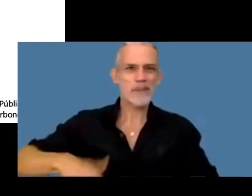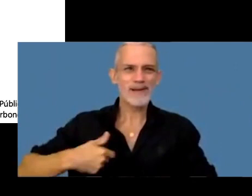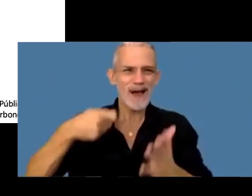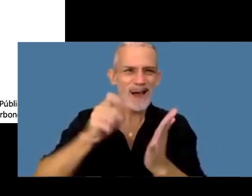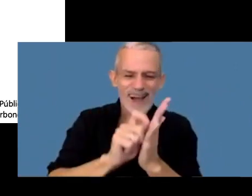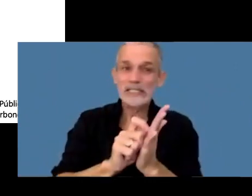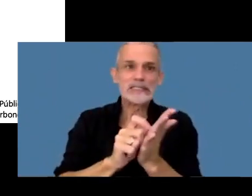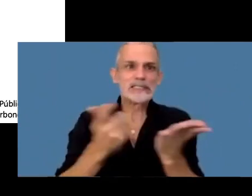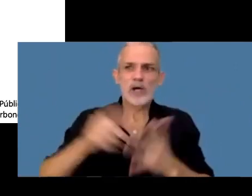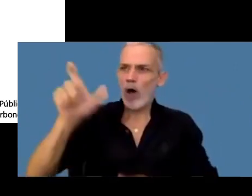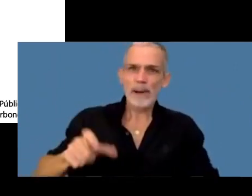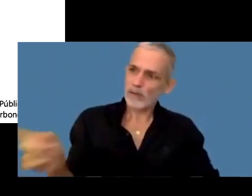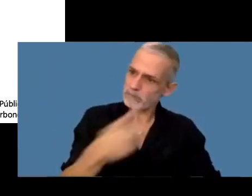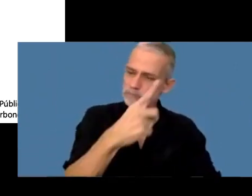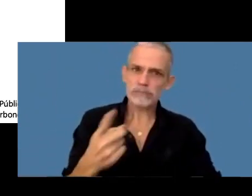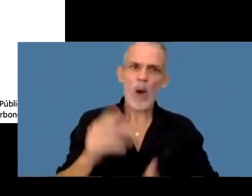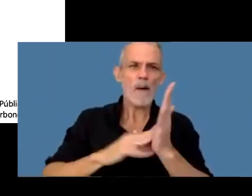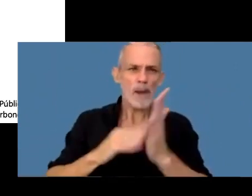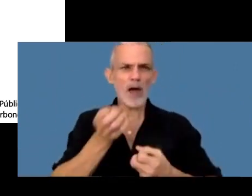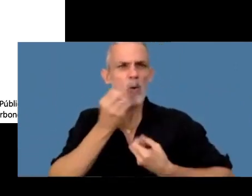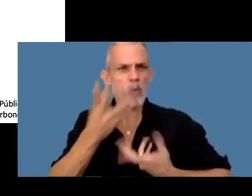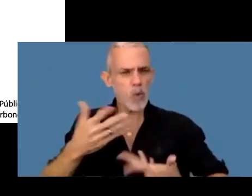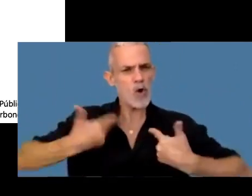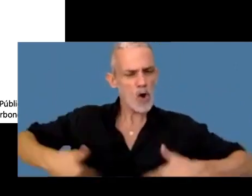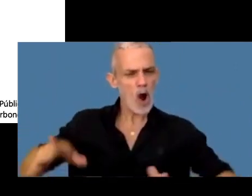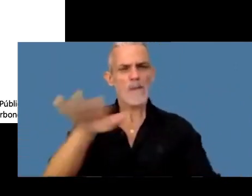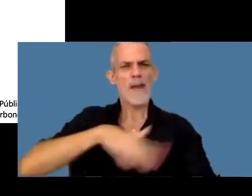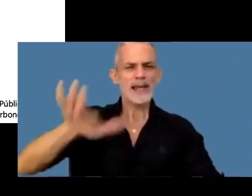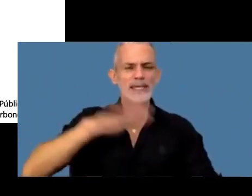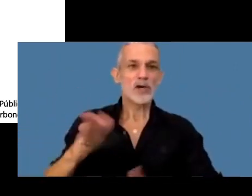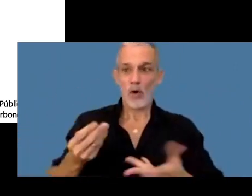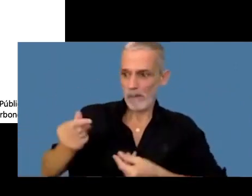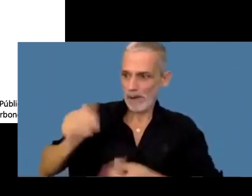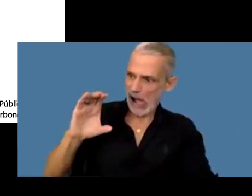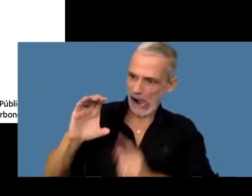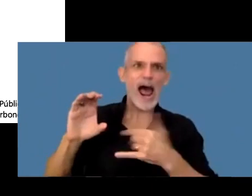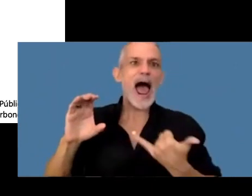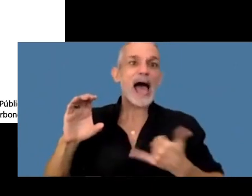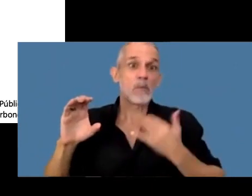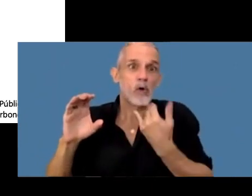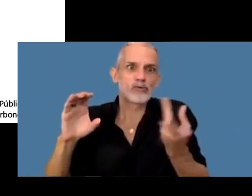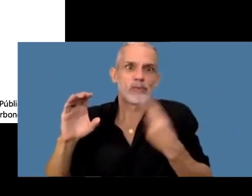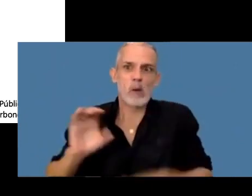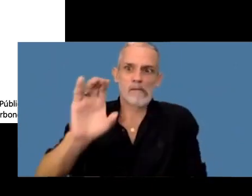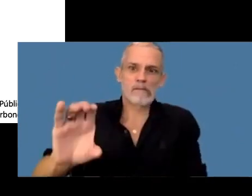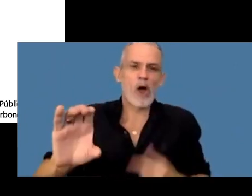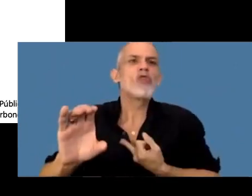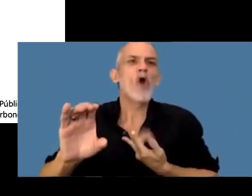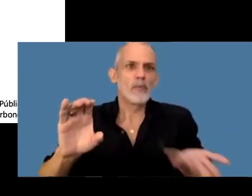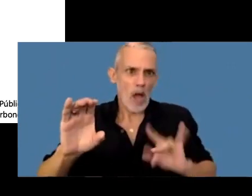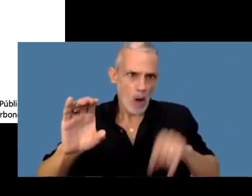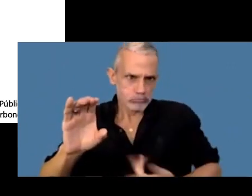que blanquee, que sincere, que normalice una determinada posición patrimonial sin saber a dónde lo va a poder colocar. A su